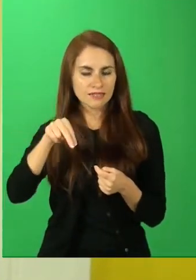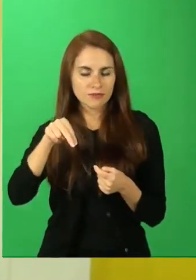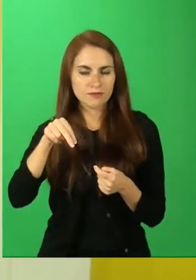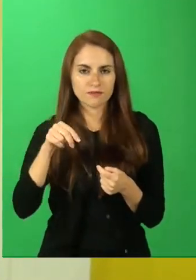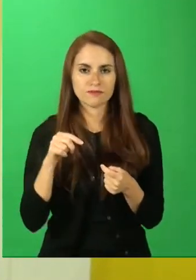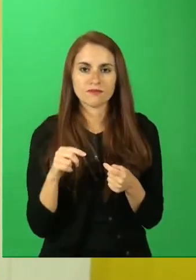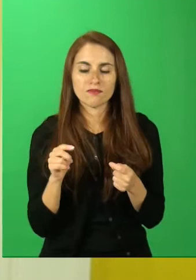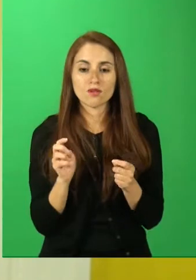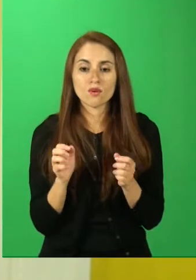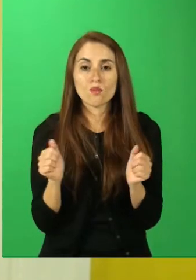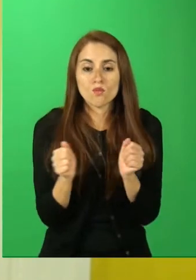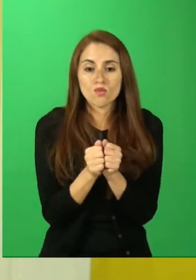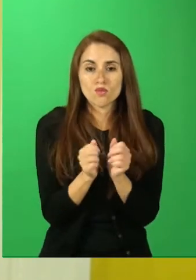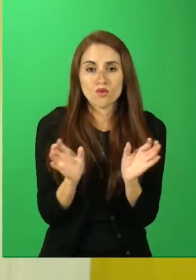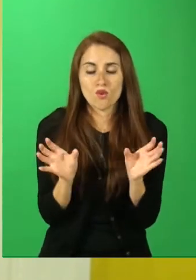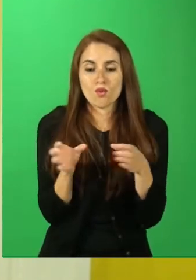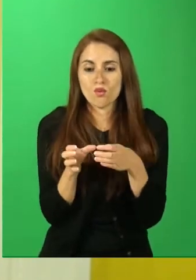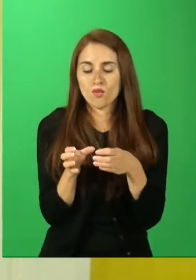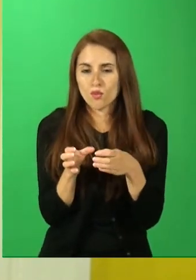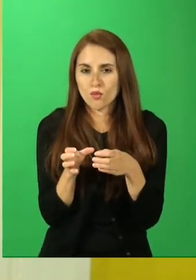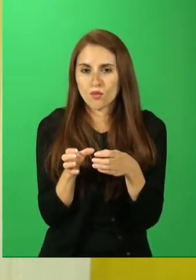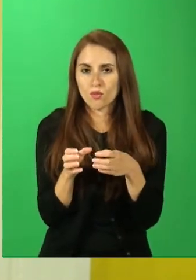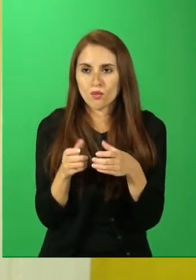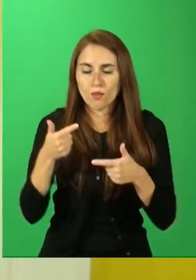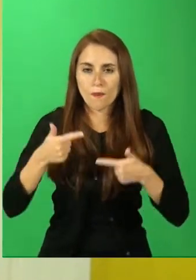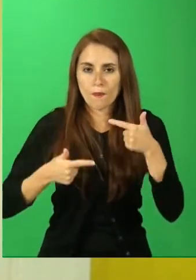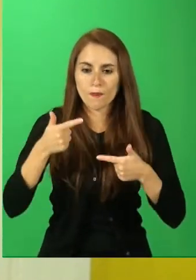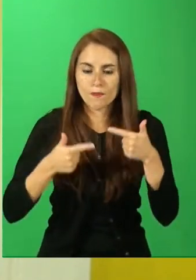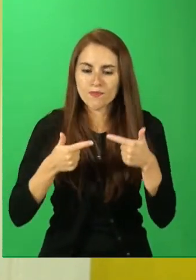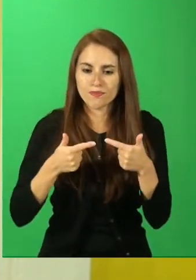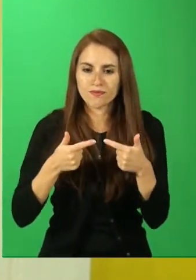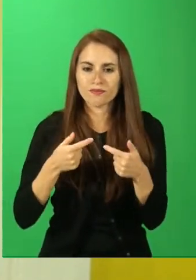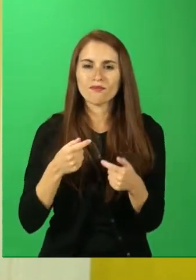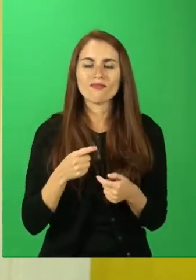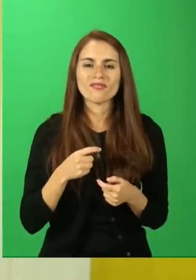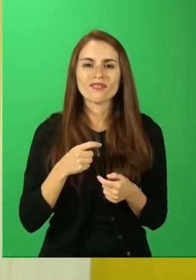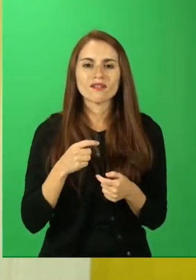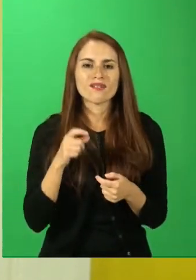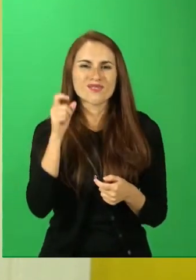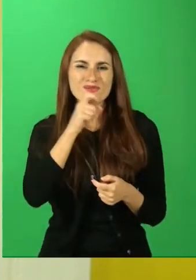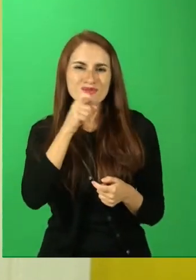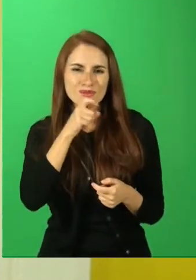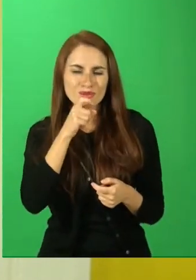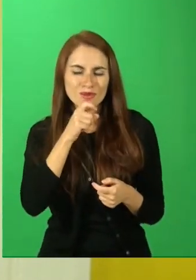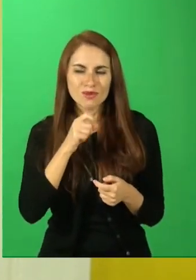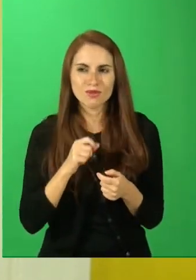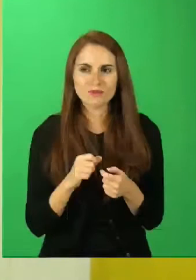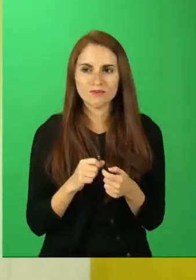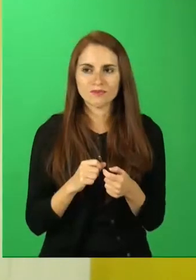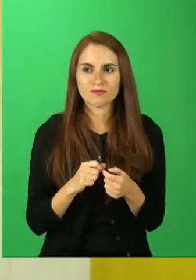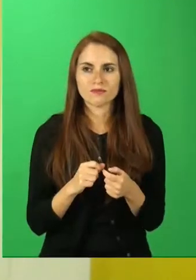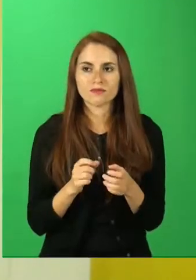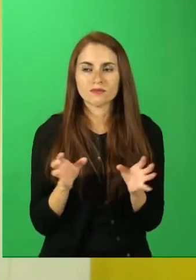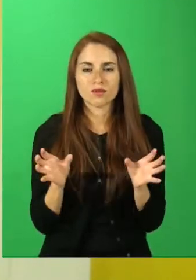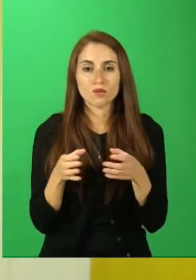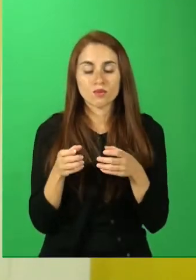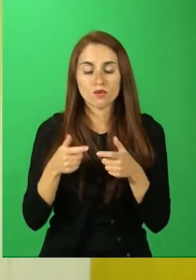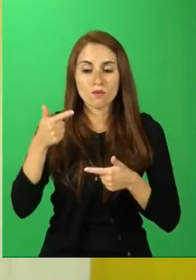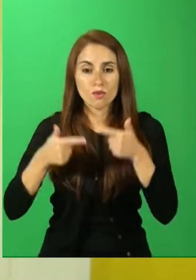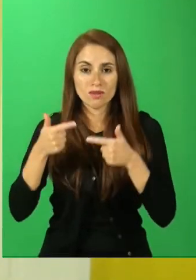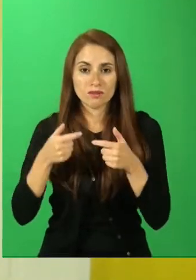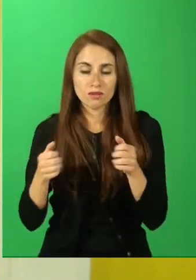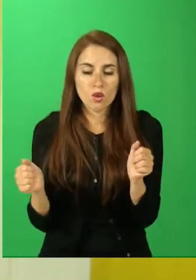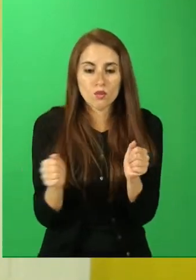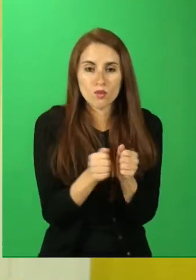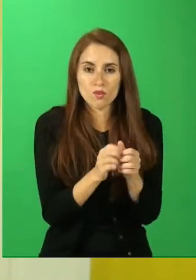su agrupación y su partido, los famosos rojos, los exaltados, los bolcheviques, son los que van a